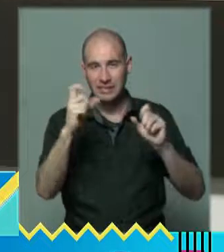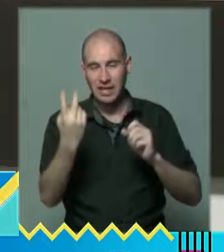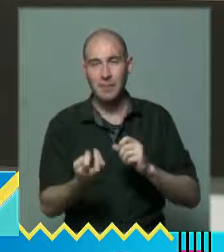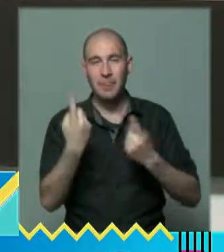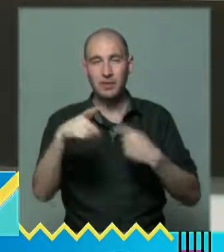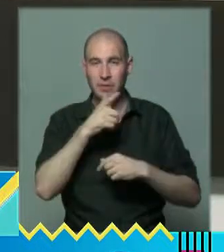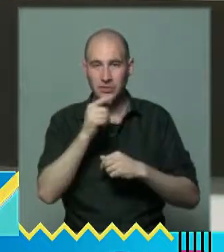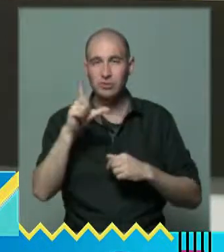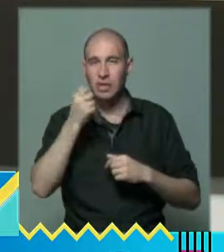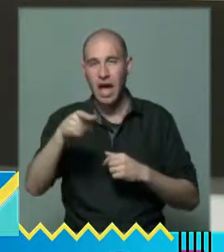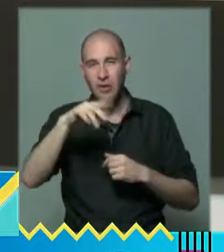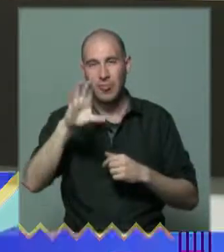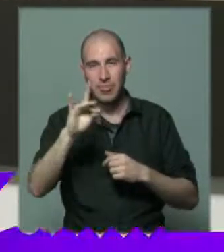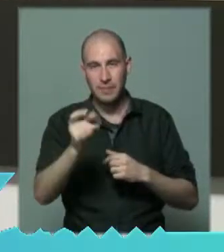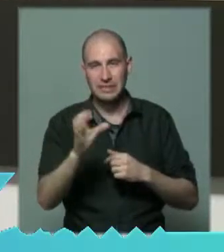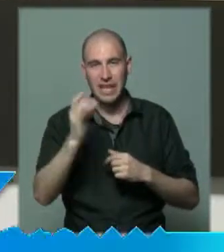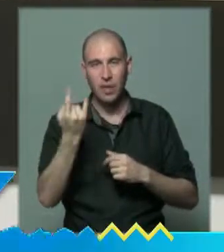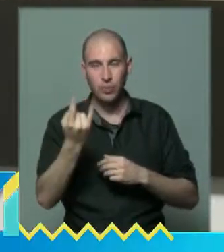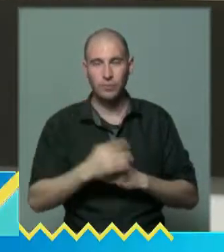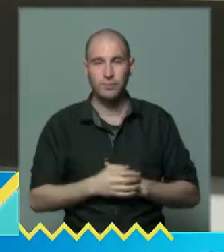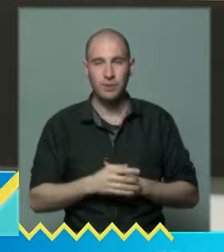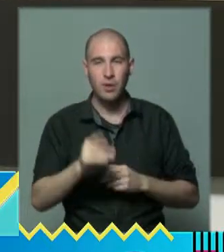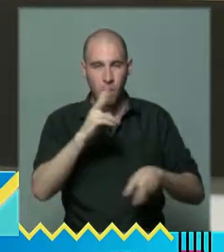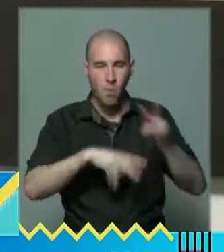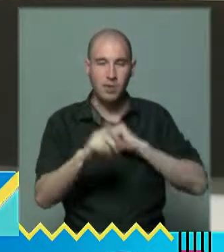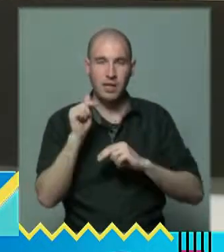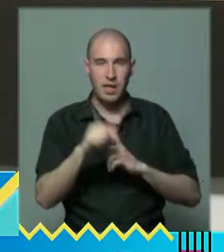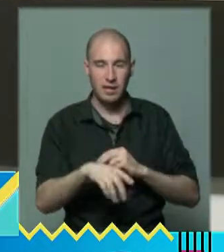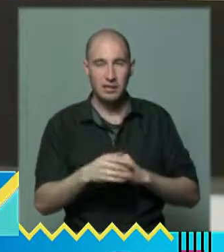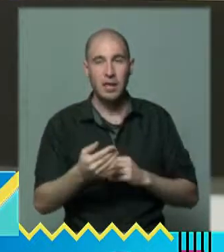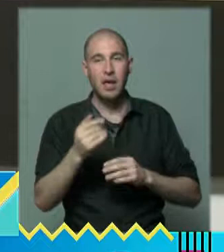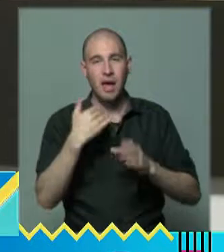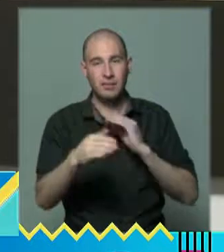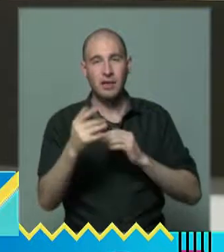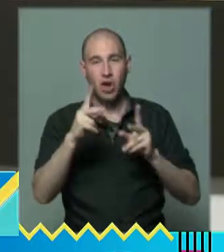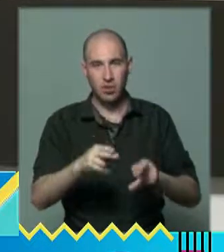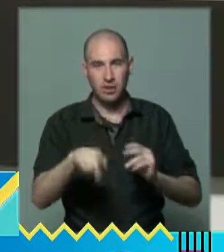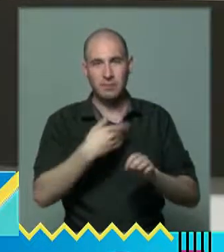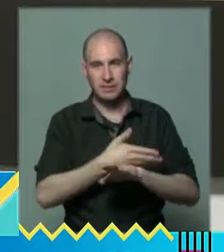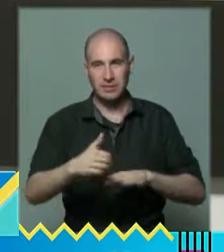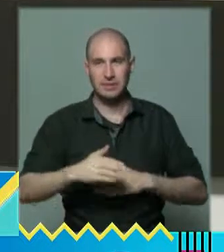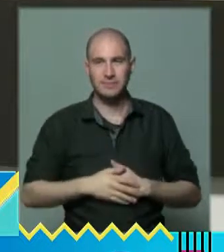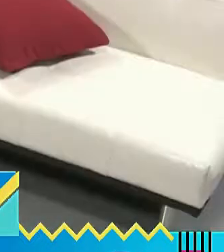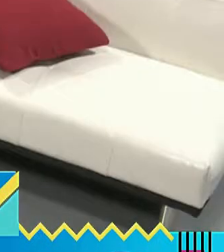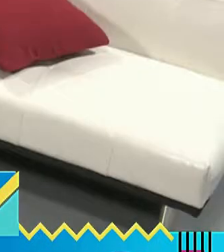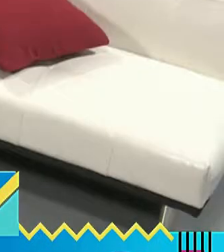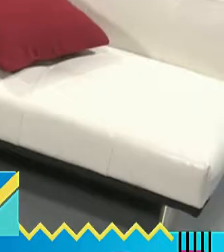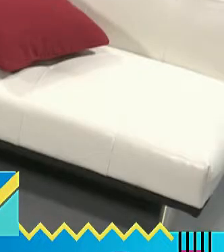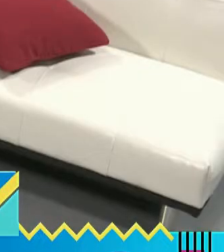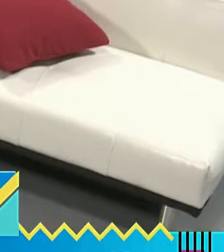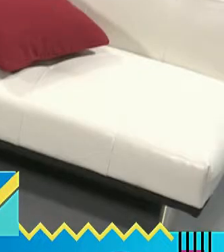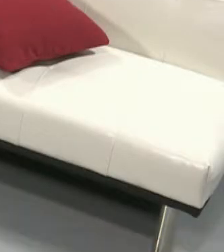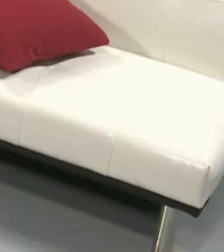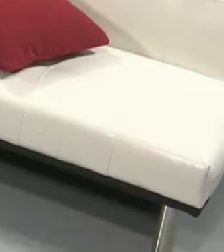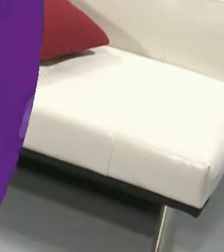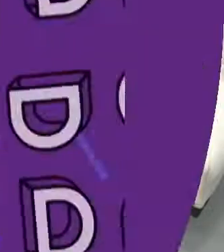Distintos Parecidos y en Twitter como @DP señaló. Nos pueden buscar allí y dejarnos su comentario. Vamos a un corte y enseguida volvemos.